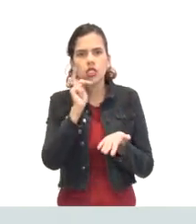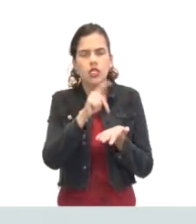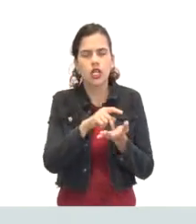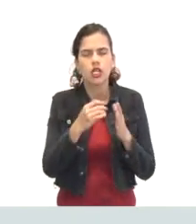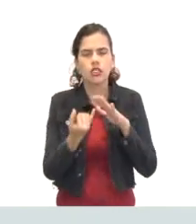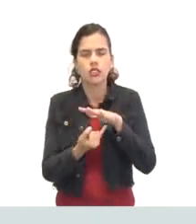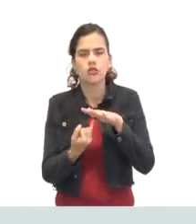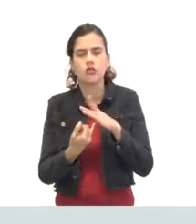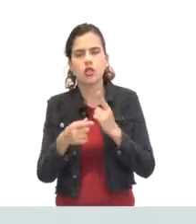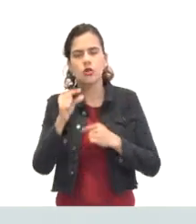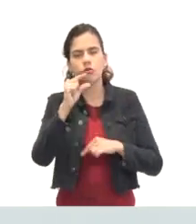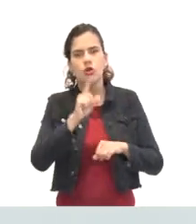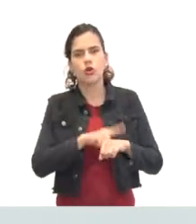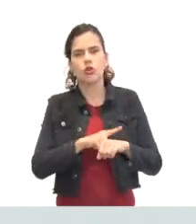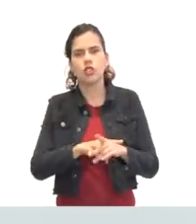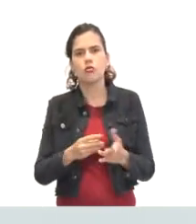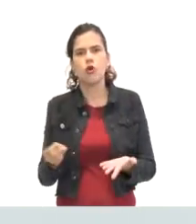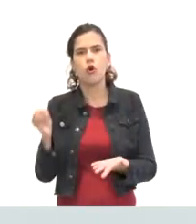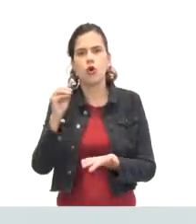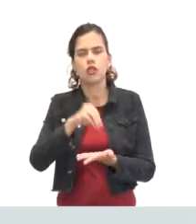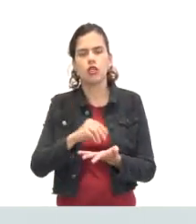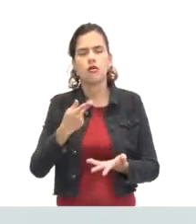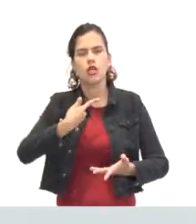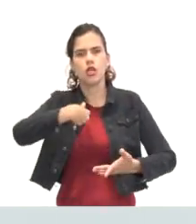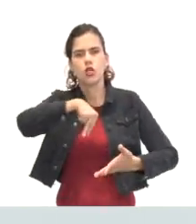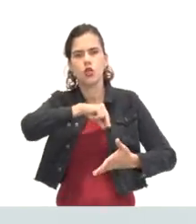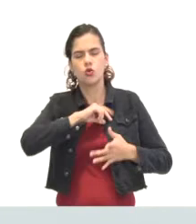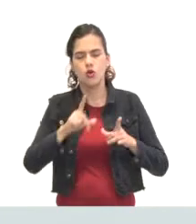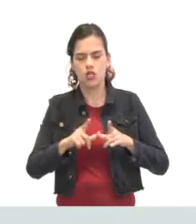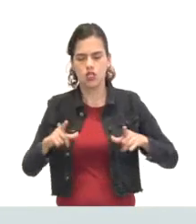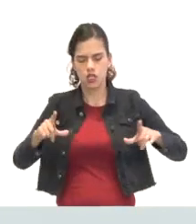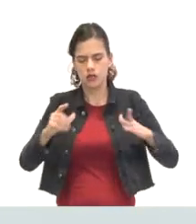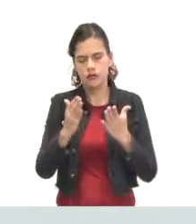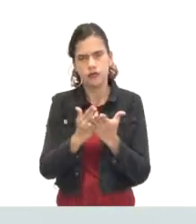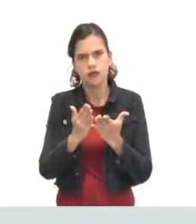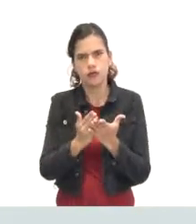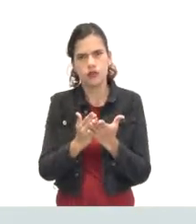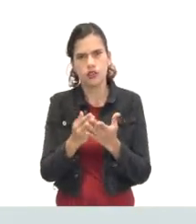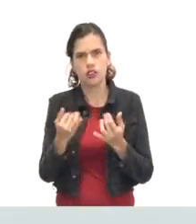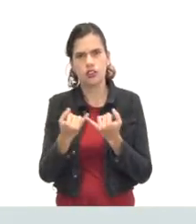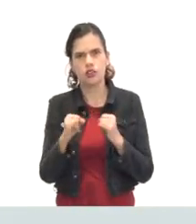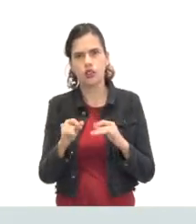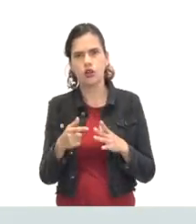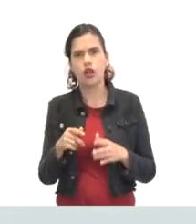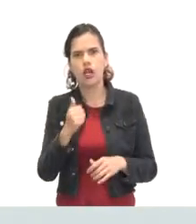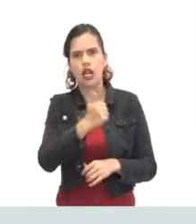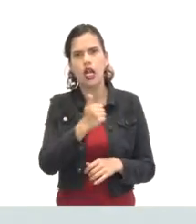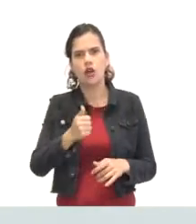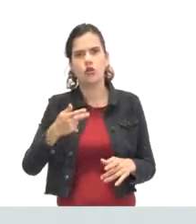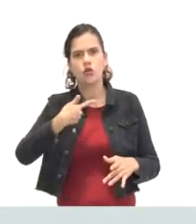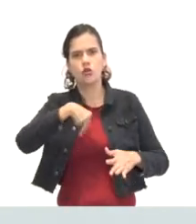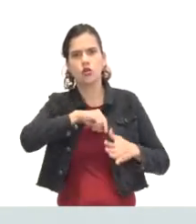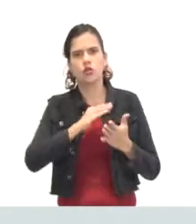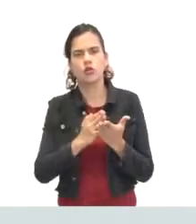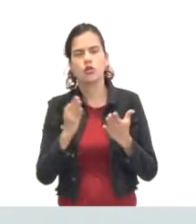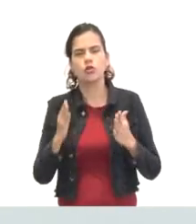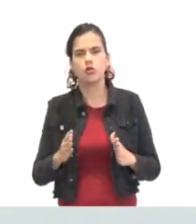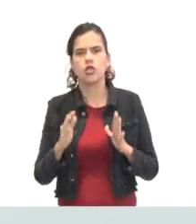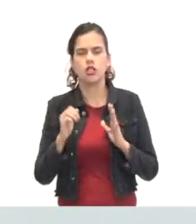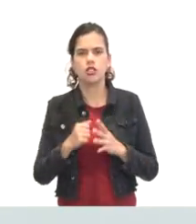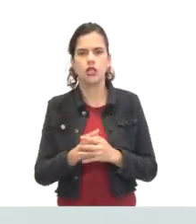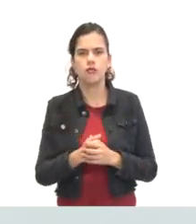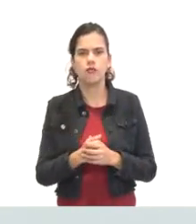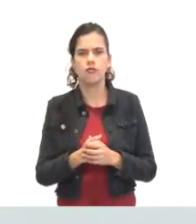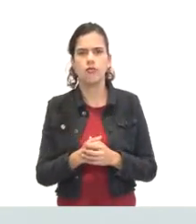en poco tiempo, nuevamente, nuestras aulas se completaron con cada uno de nuestros estudiantes, aunque